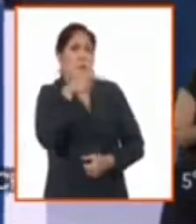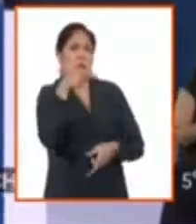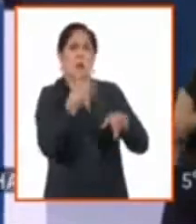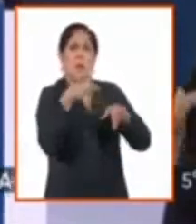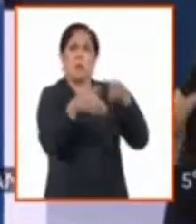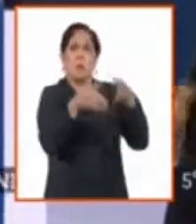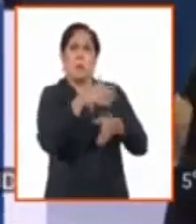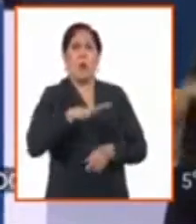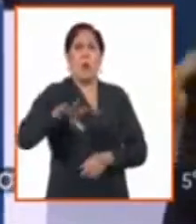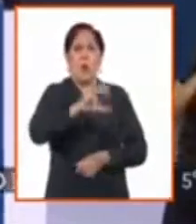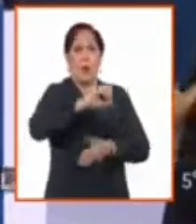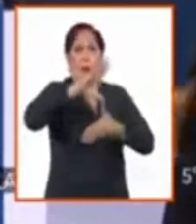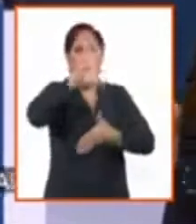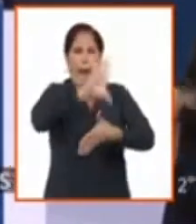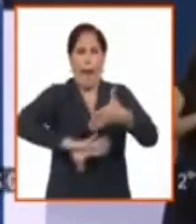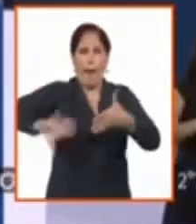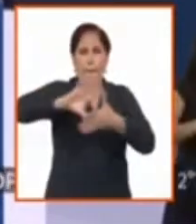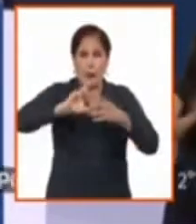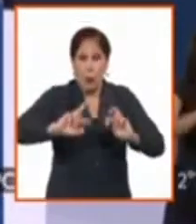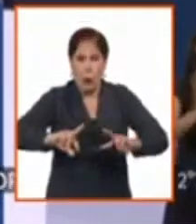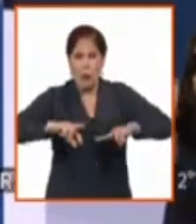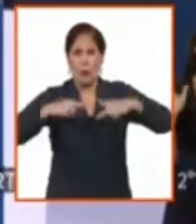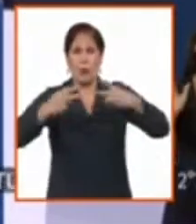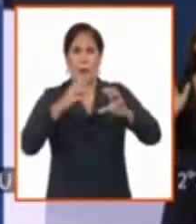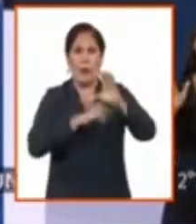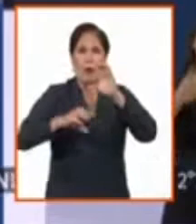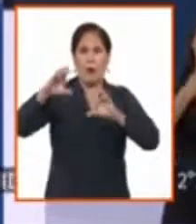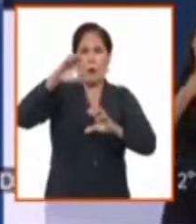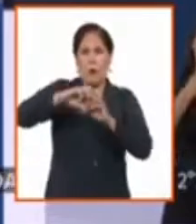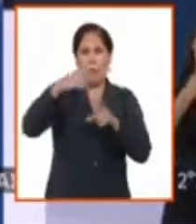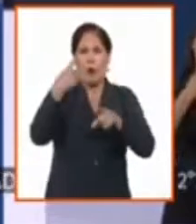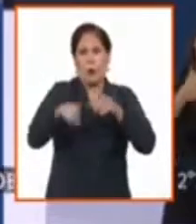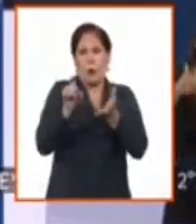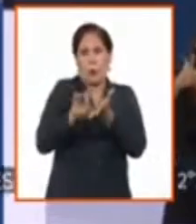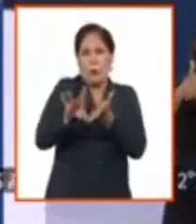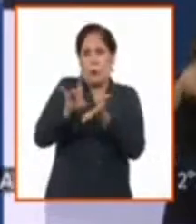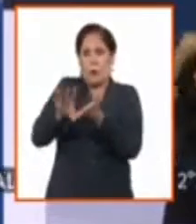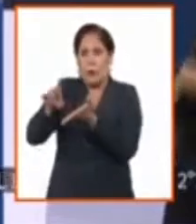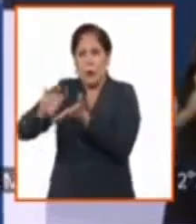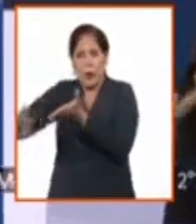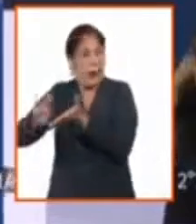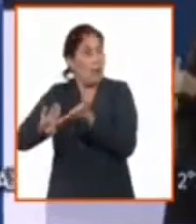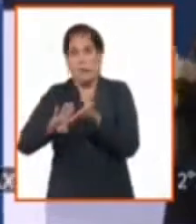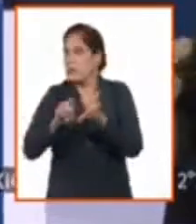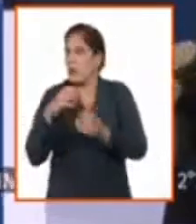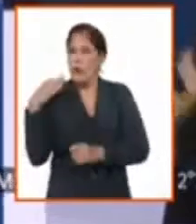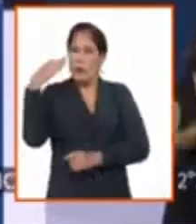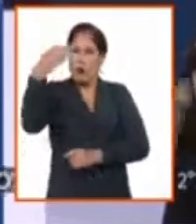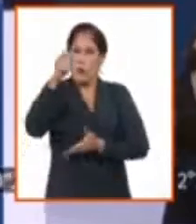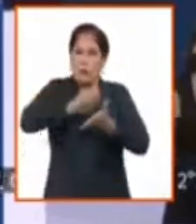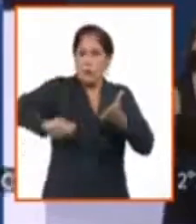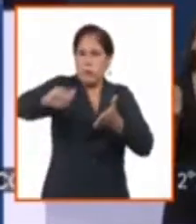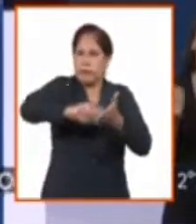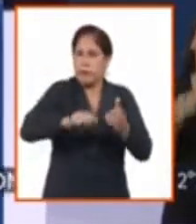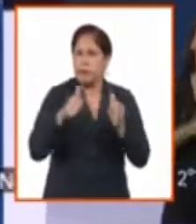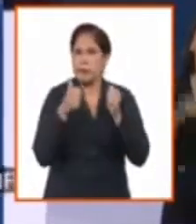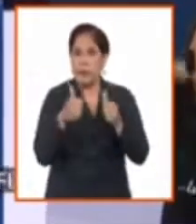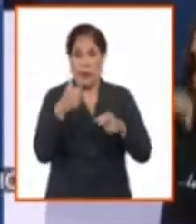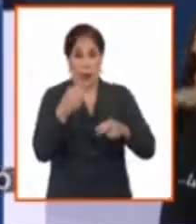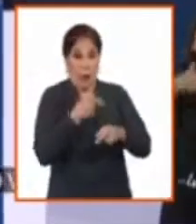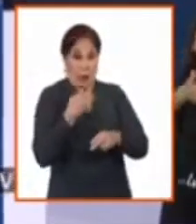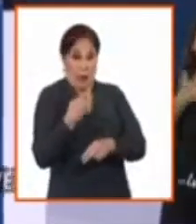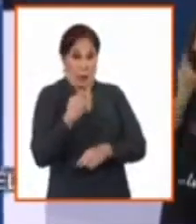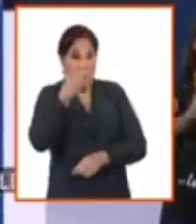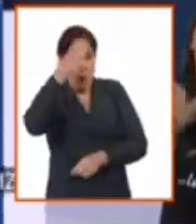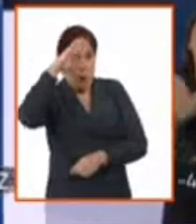para que esto no vuelva a suceder hirabe quisiera dejar sentado para el futuro que el hecho de ser país